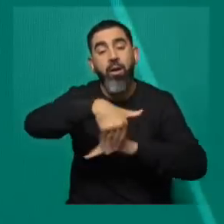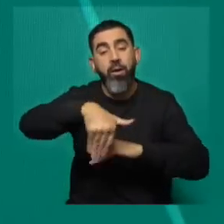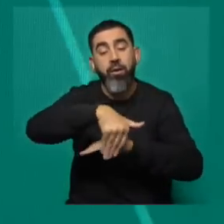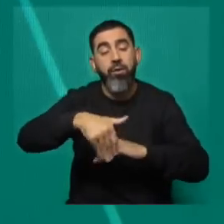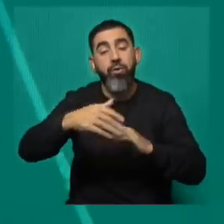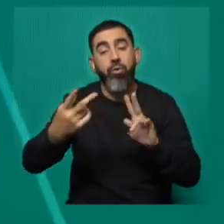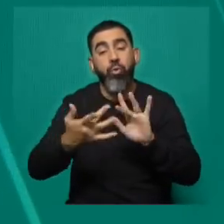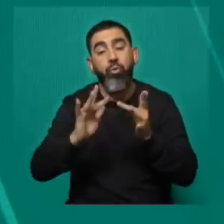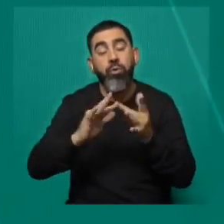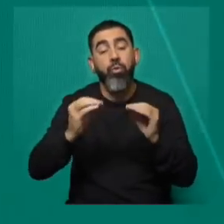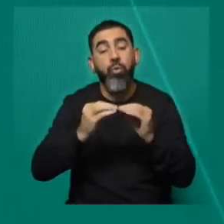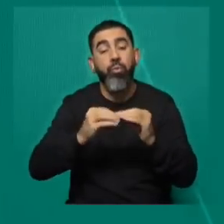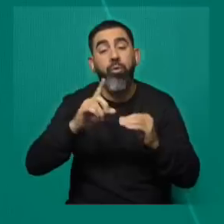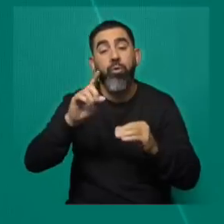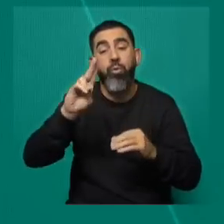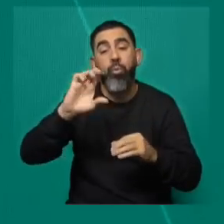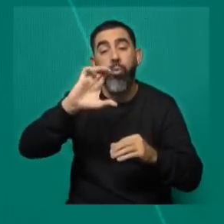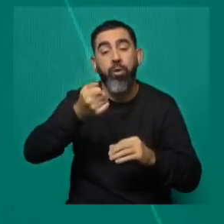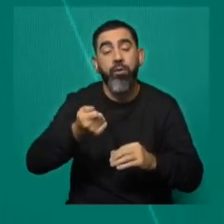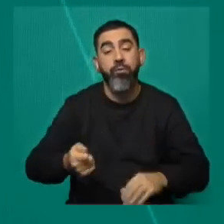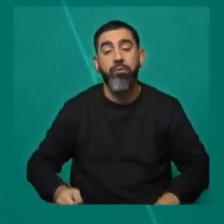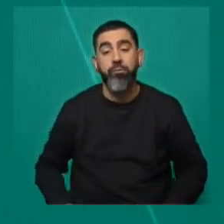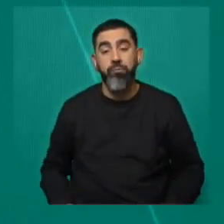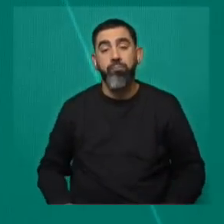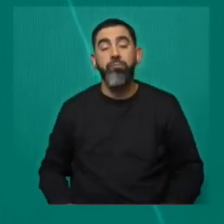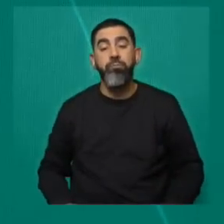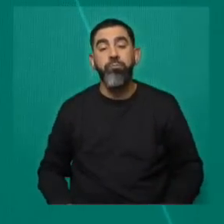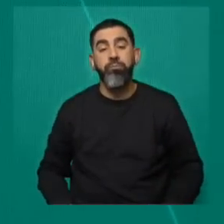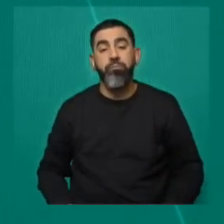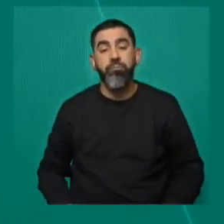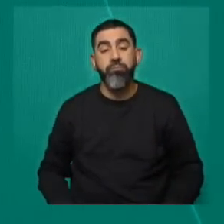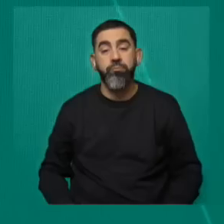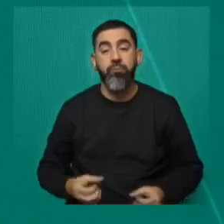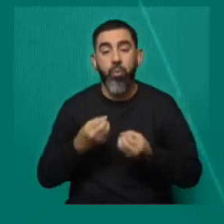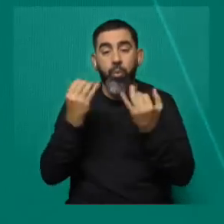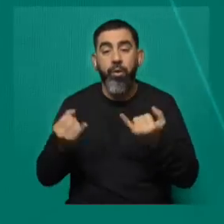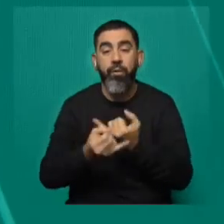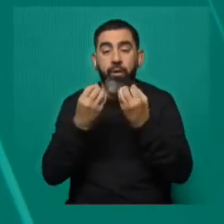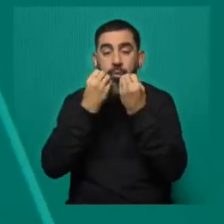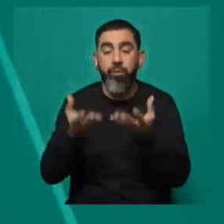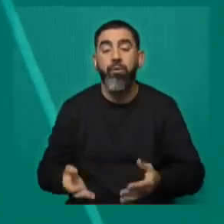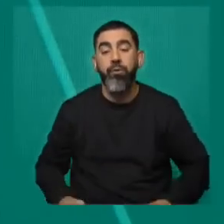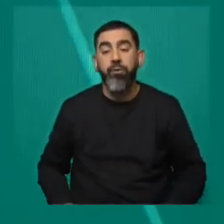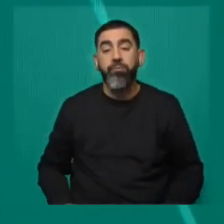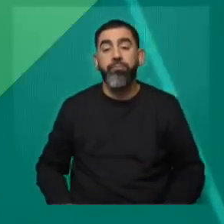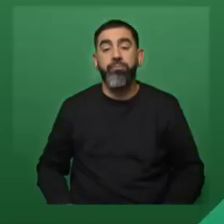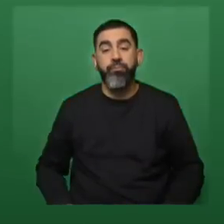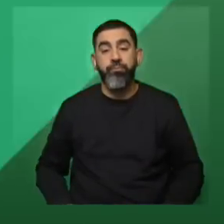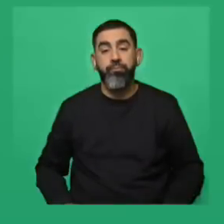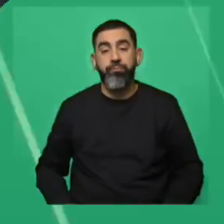ciudad al encuentro de nuestro móvil a cargo como siempre de Luca vellos qué tal Luca Buen día Bienvenido